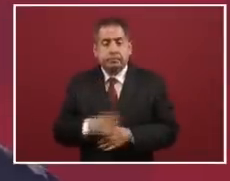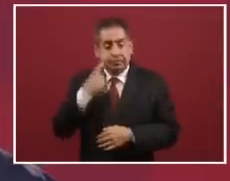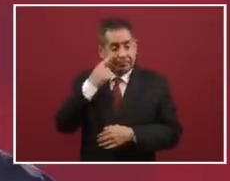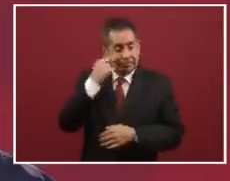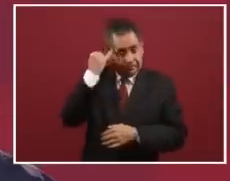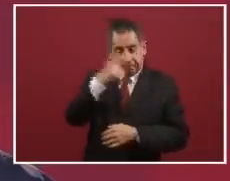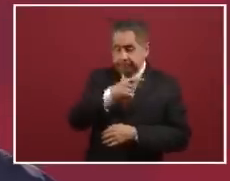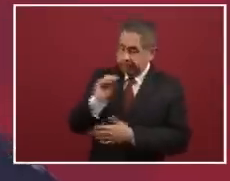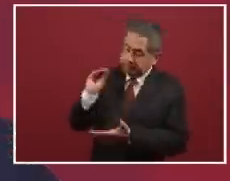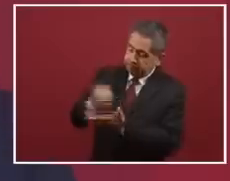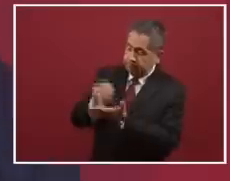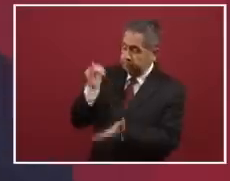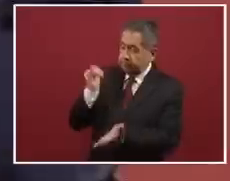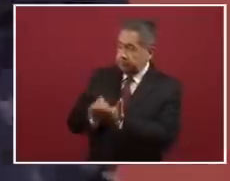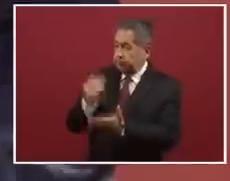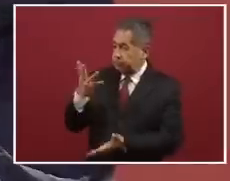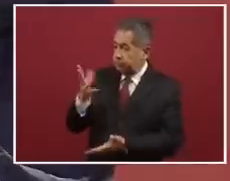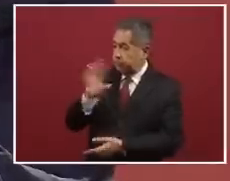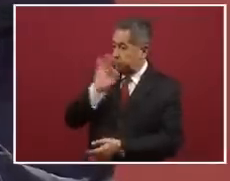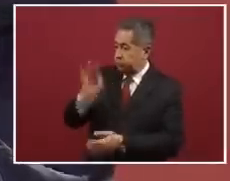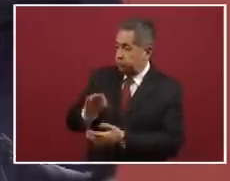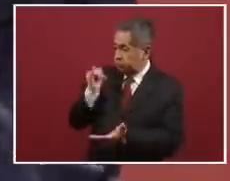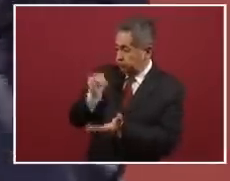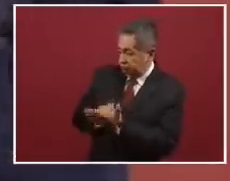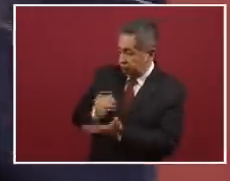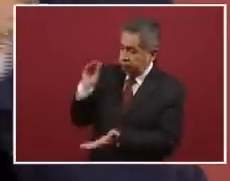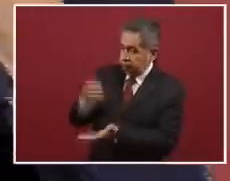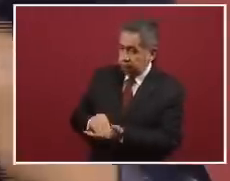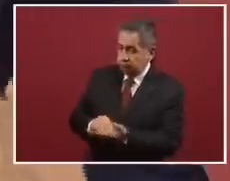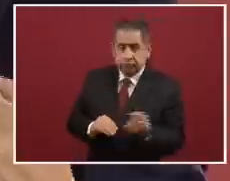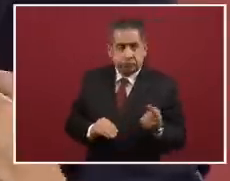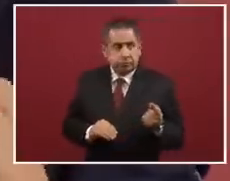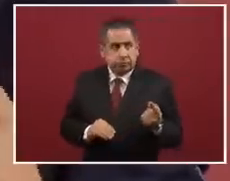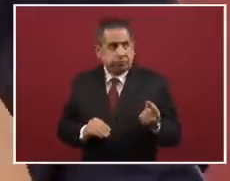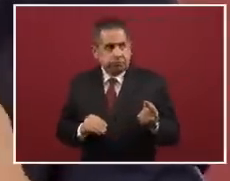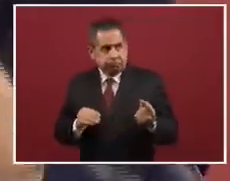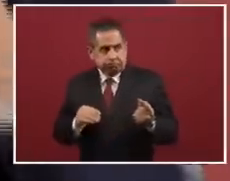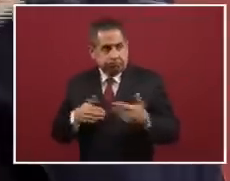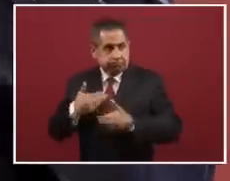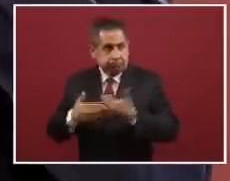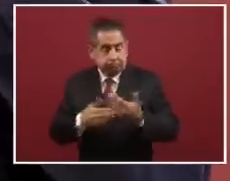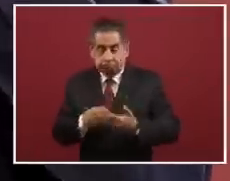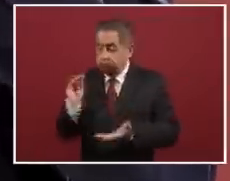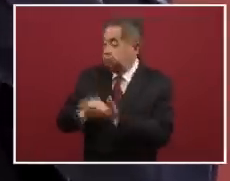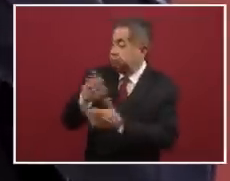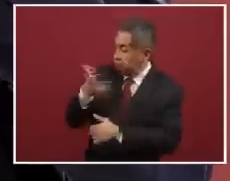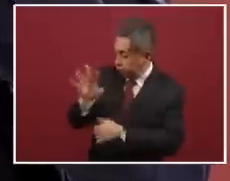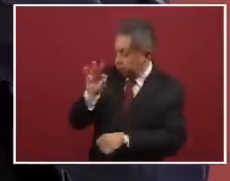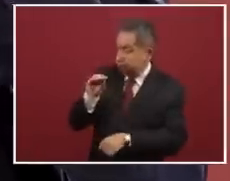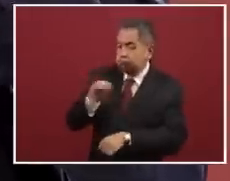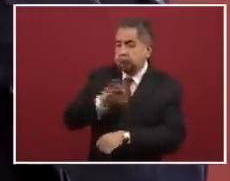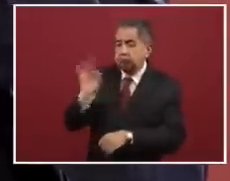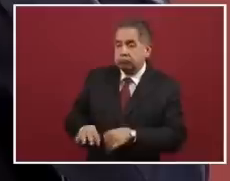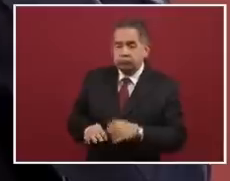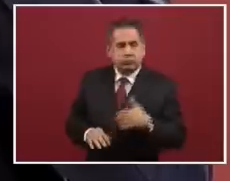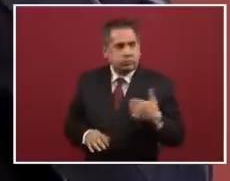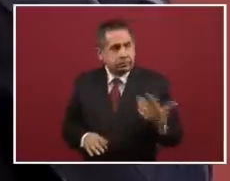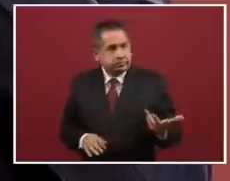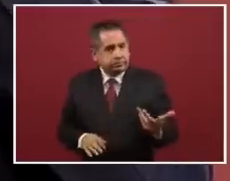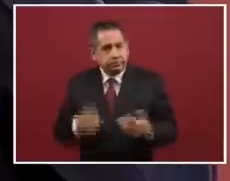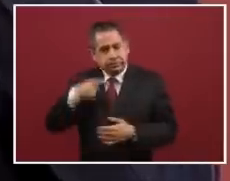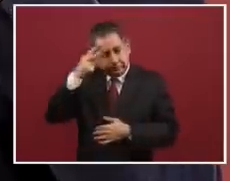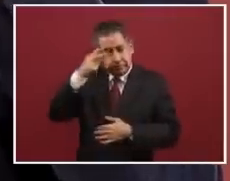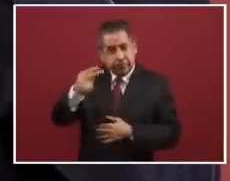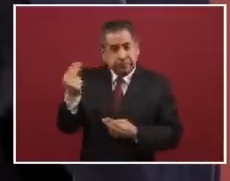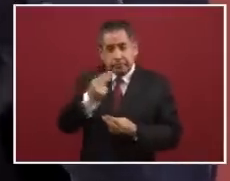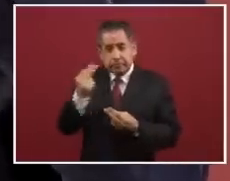5%, nosotros hacemos retaliación, ellos nos ponen 10%. La economía mexicana depende 80% de ese comercio,